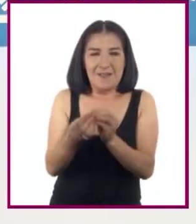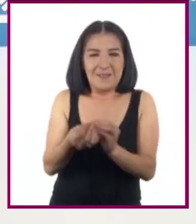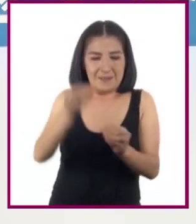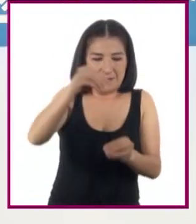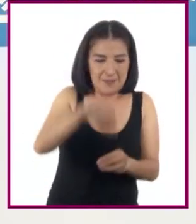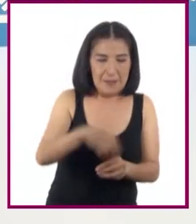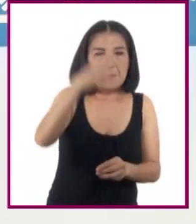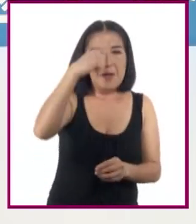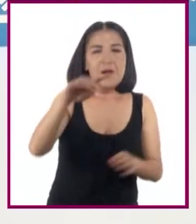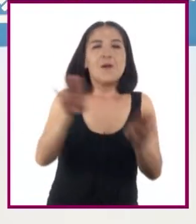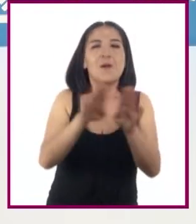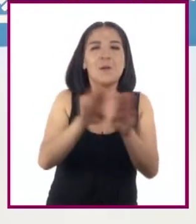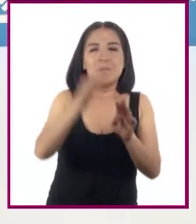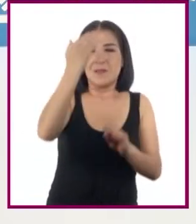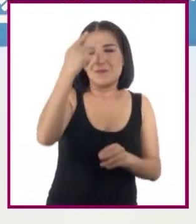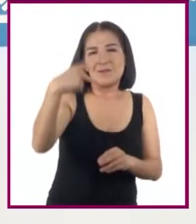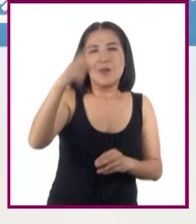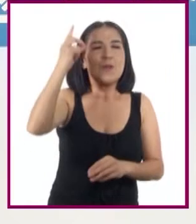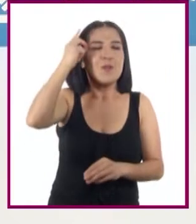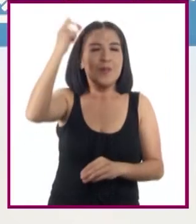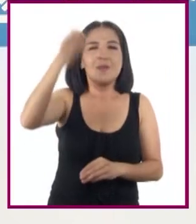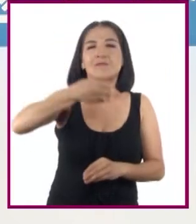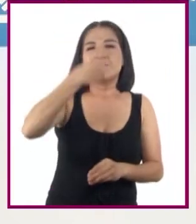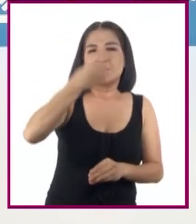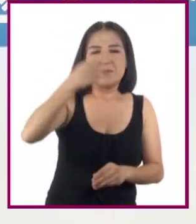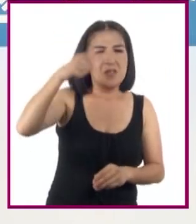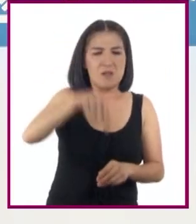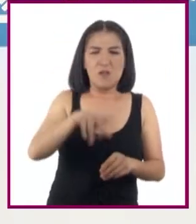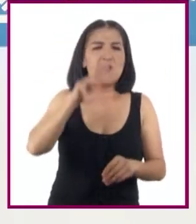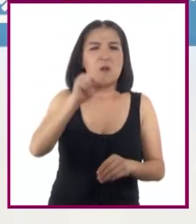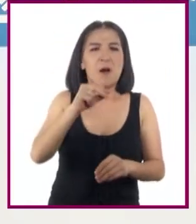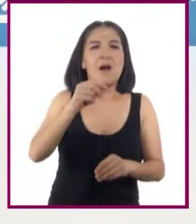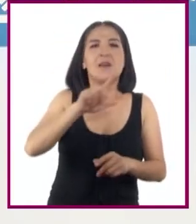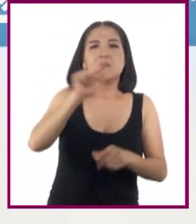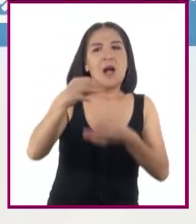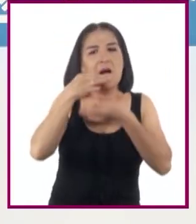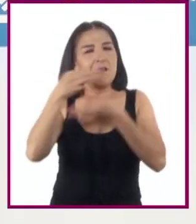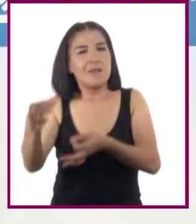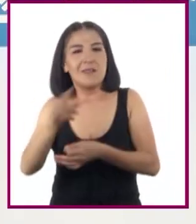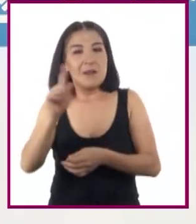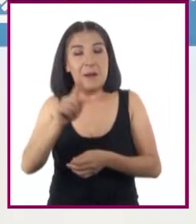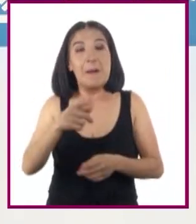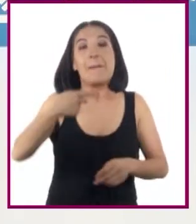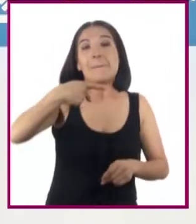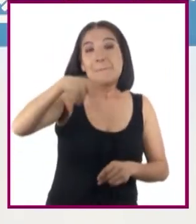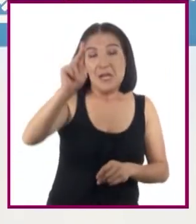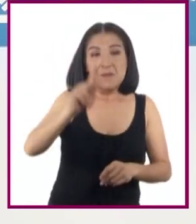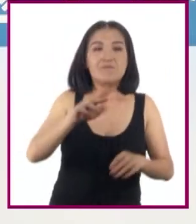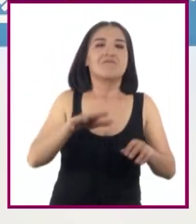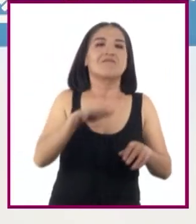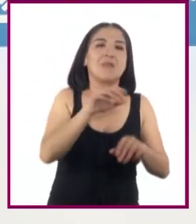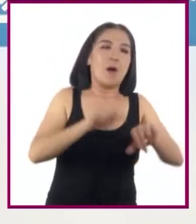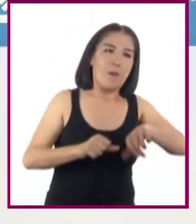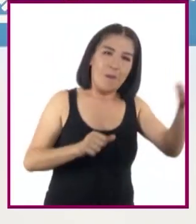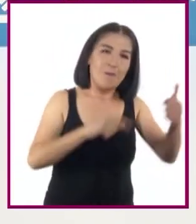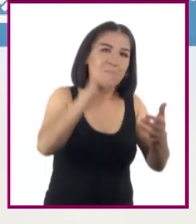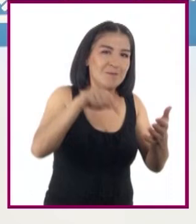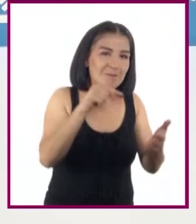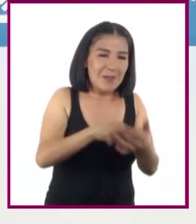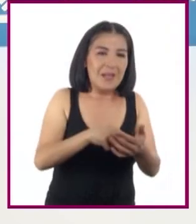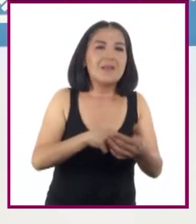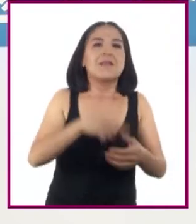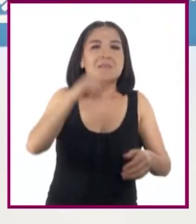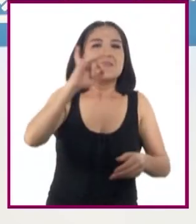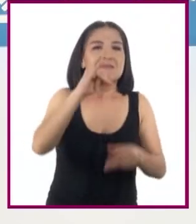especiales, no se consume por pasatiempo ni genera adicción. Pero para la sociedad occidental esta planta es adictiva.